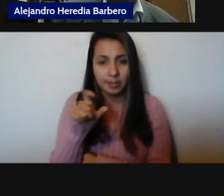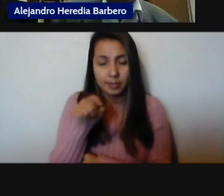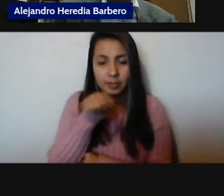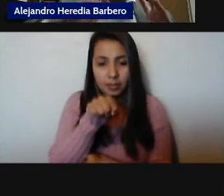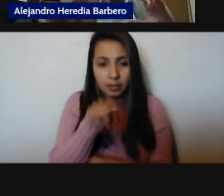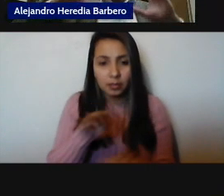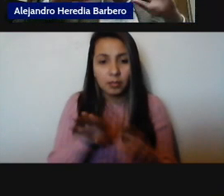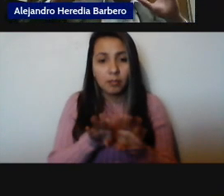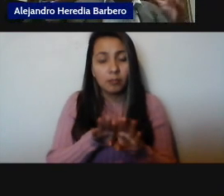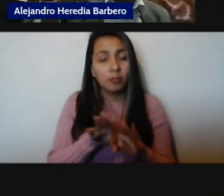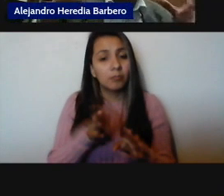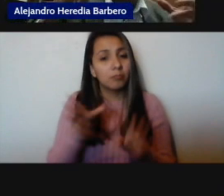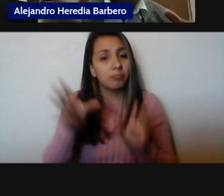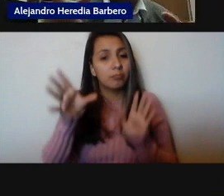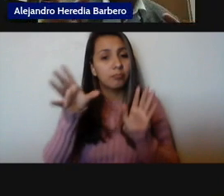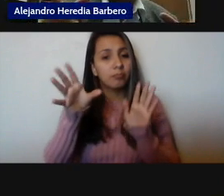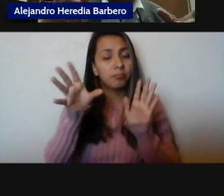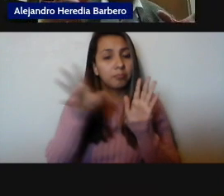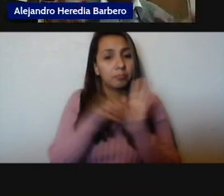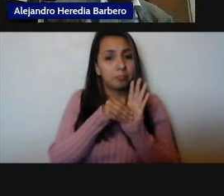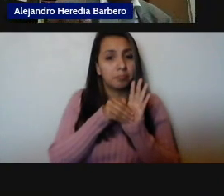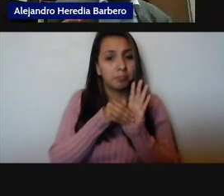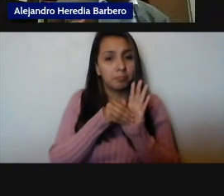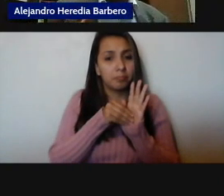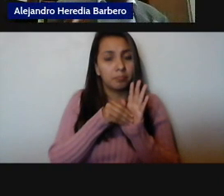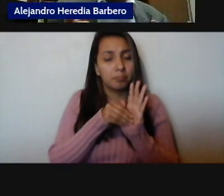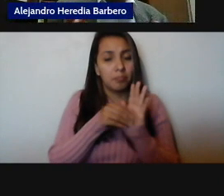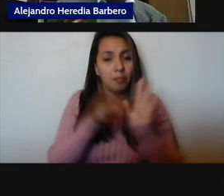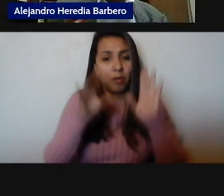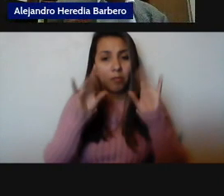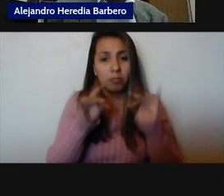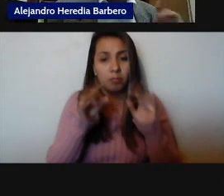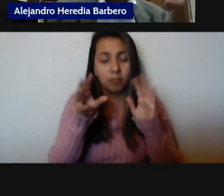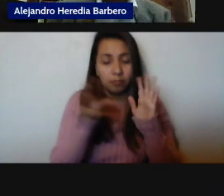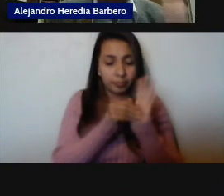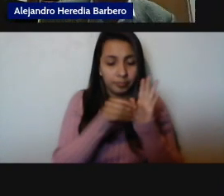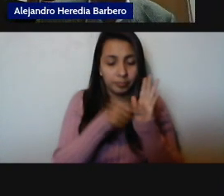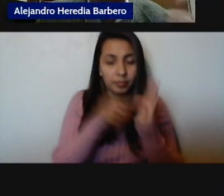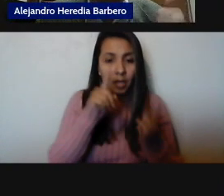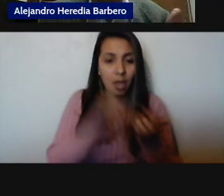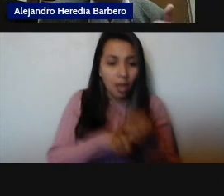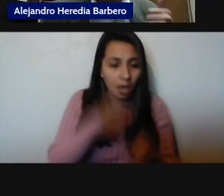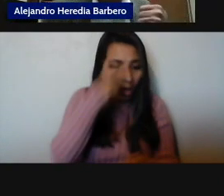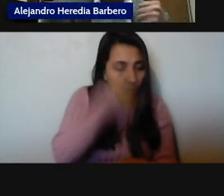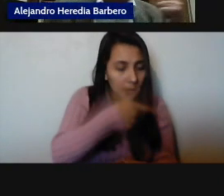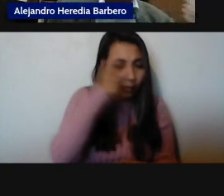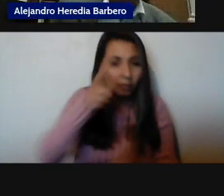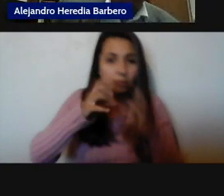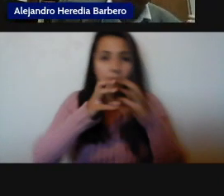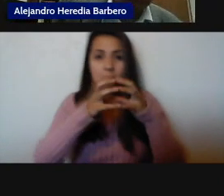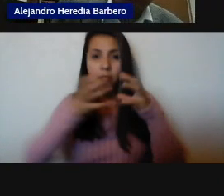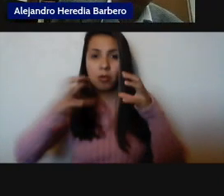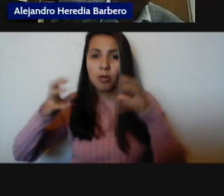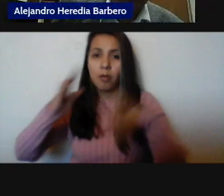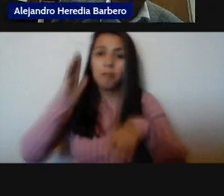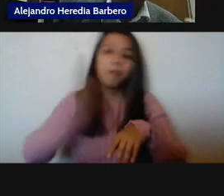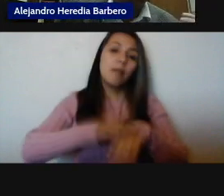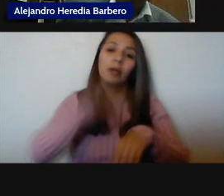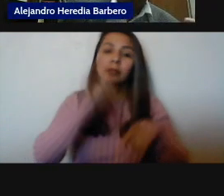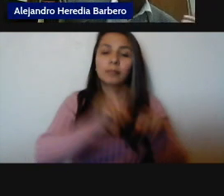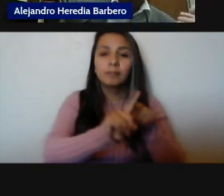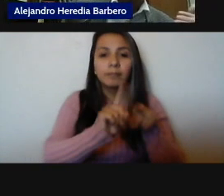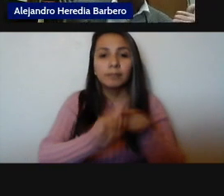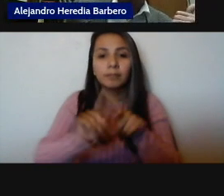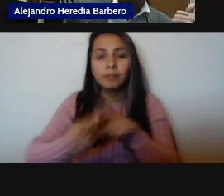espectros de rayos X, pueden acomodarse también compuestos orgánicos que, uno, puedan sintetizar compuestos orgánicos